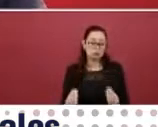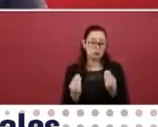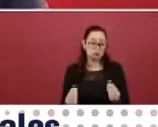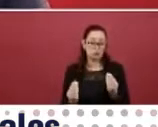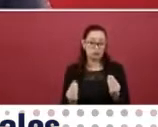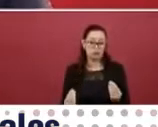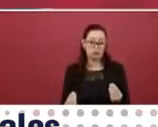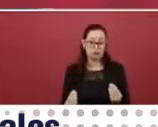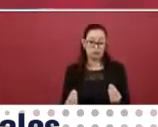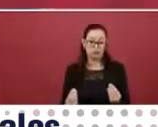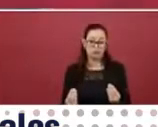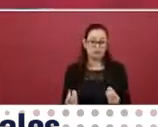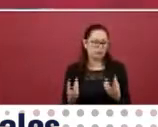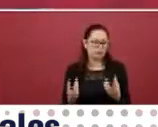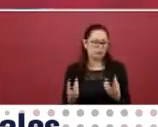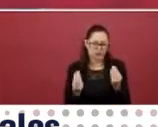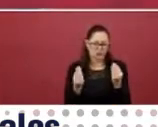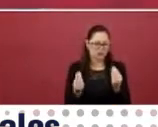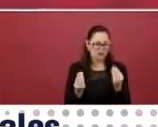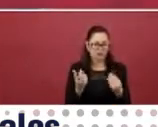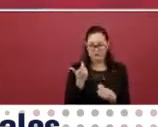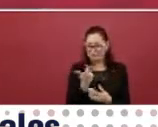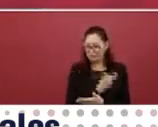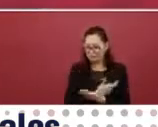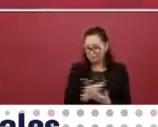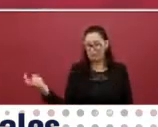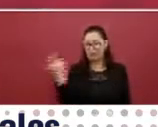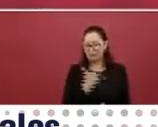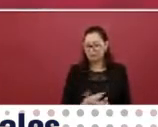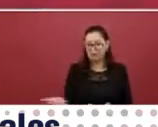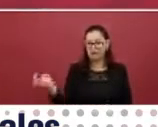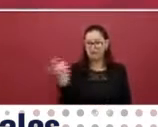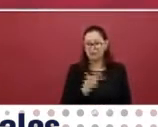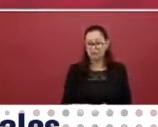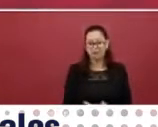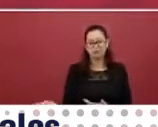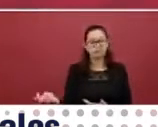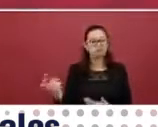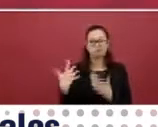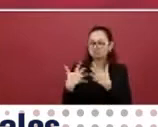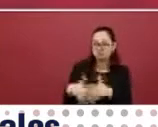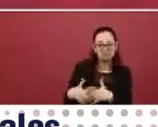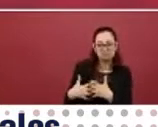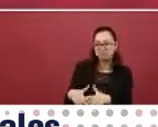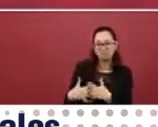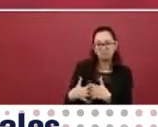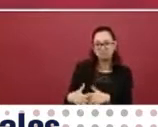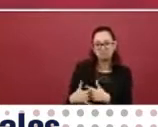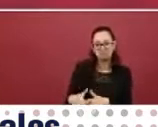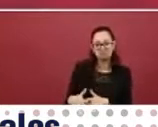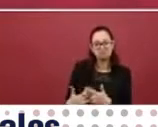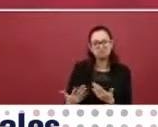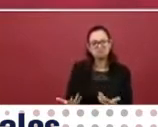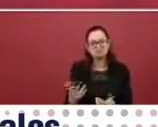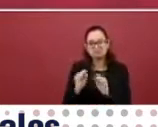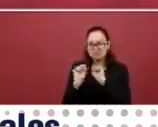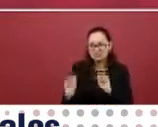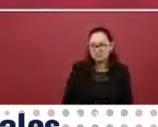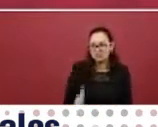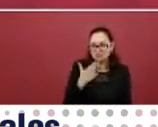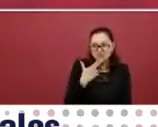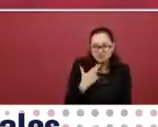información vinculada a un departamento que está fuera del país. Y luego ella salió a decir que había sido un error de